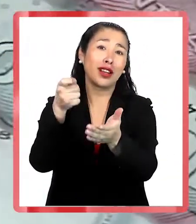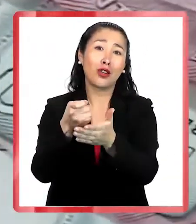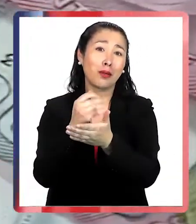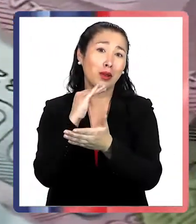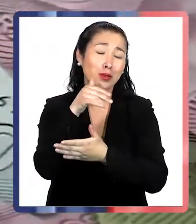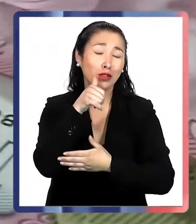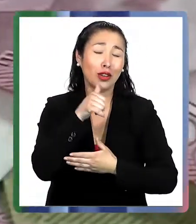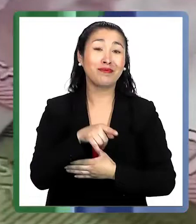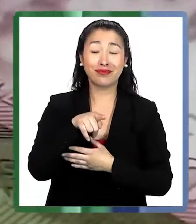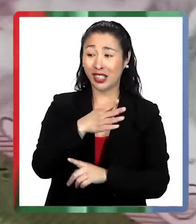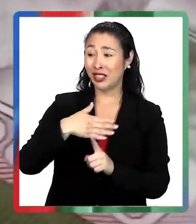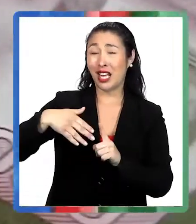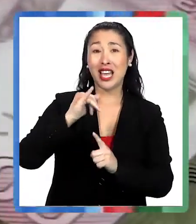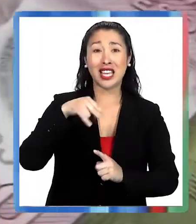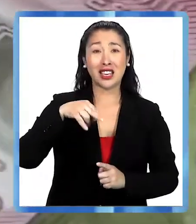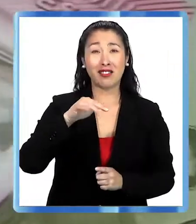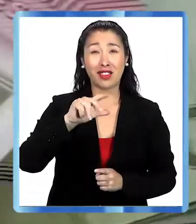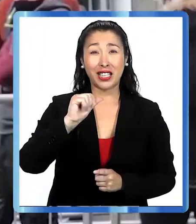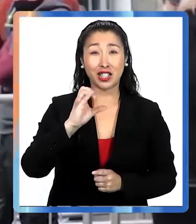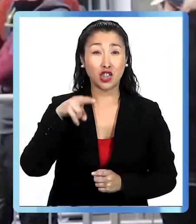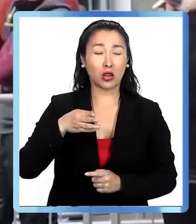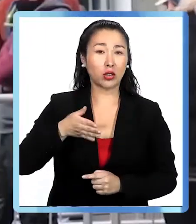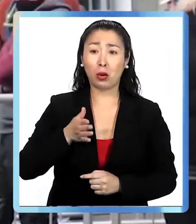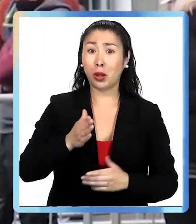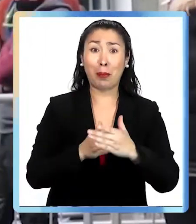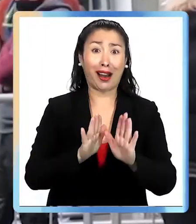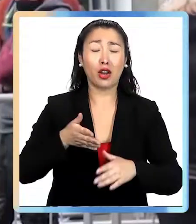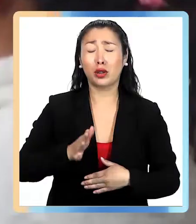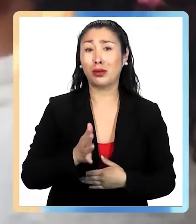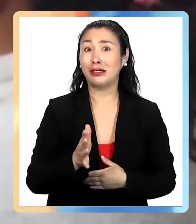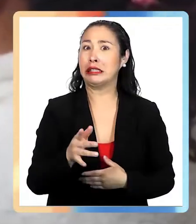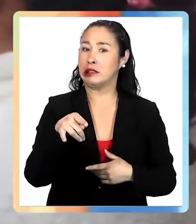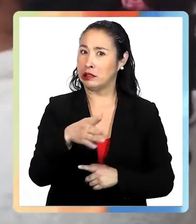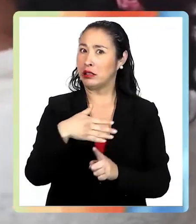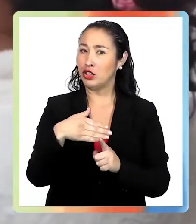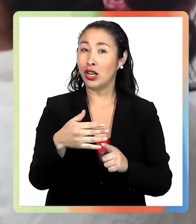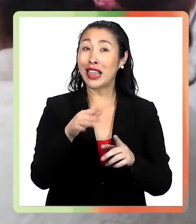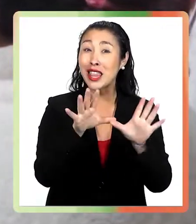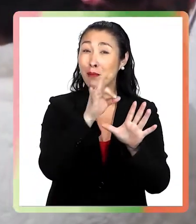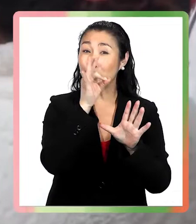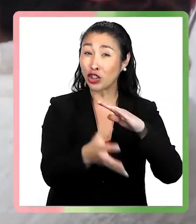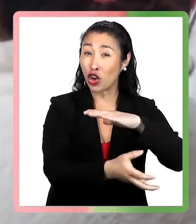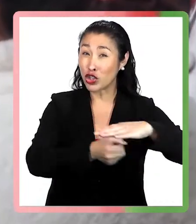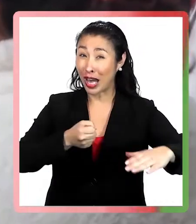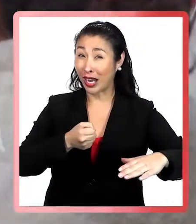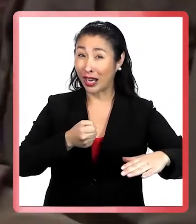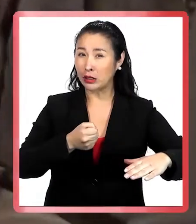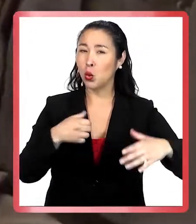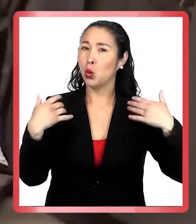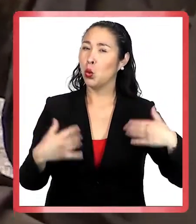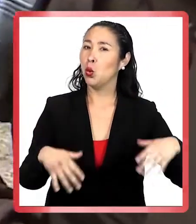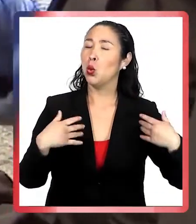En este escenario de una inflación prácticamente imparable, un nuevo retiro del 10%, dice el gobierno, sería una verdadera